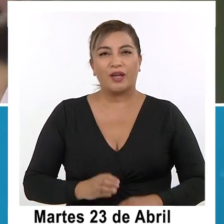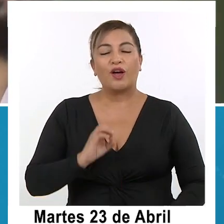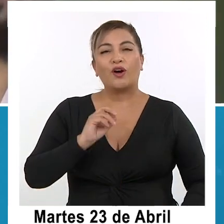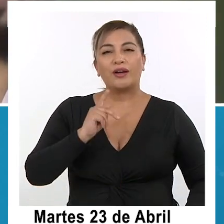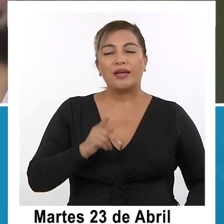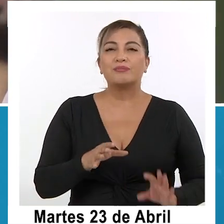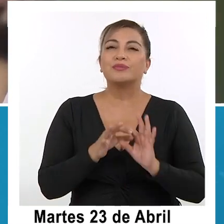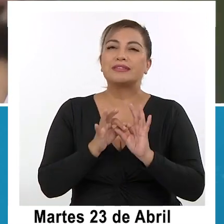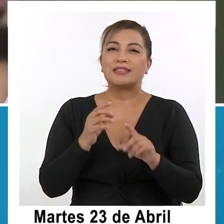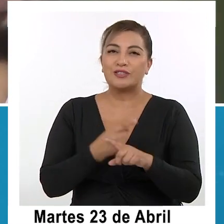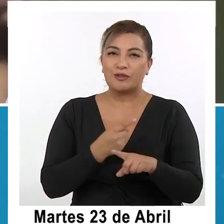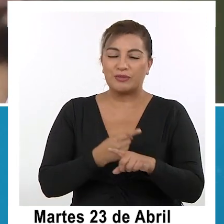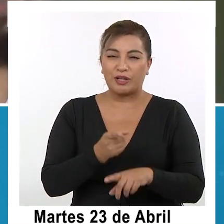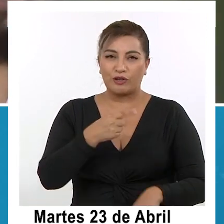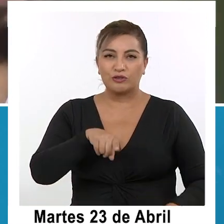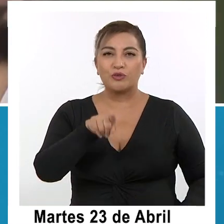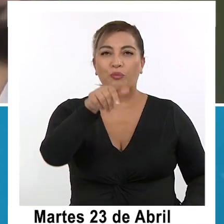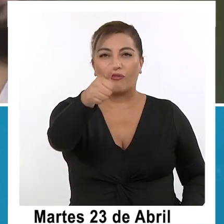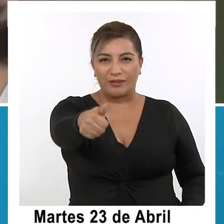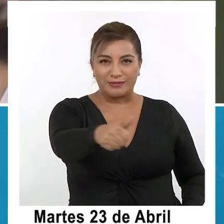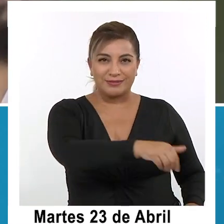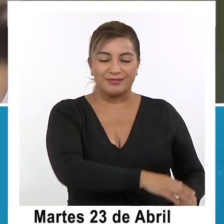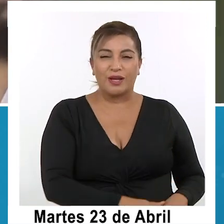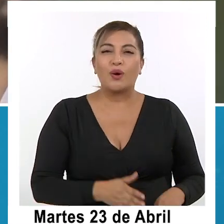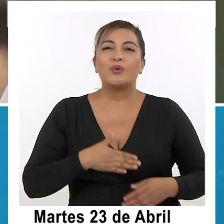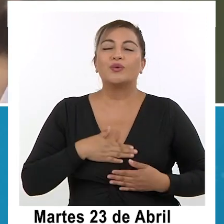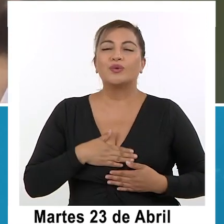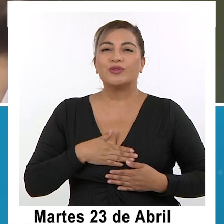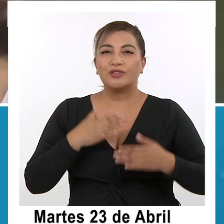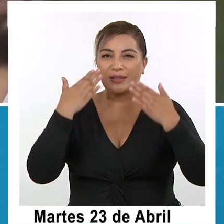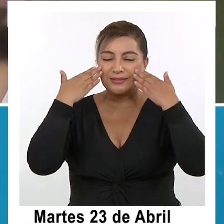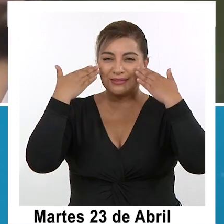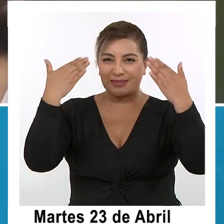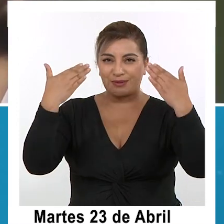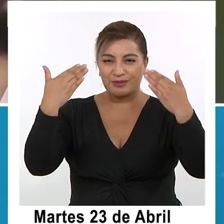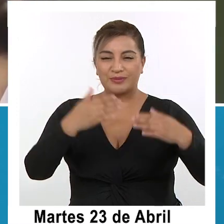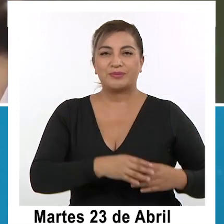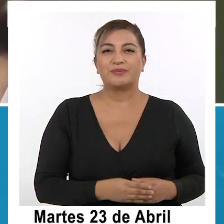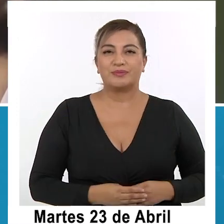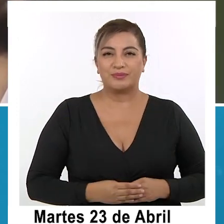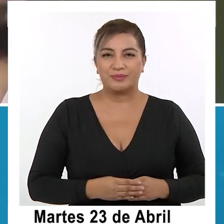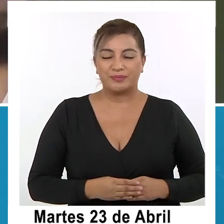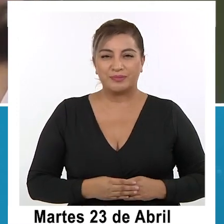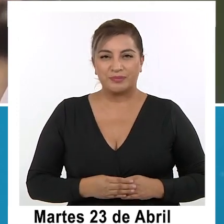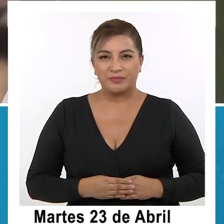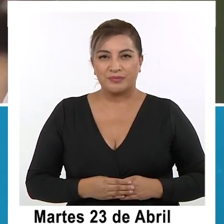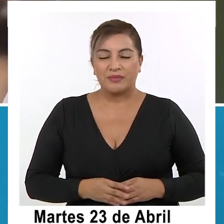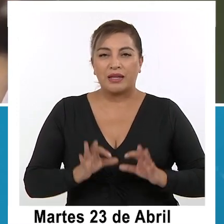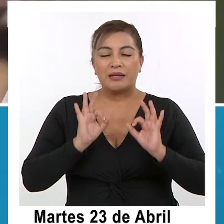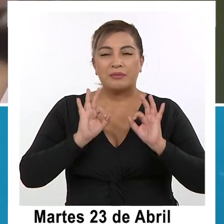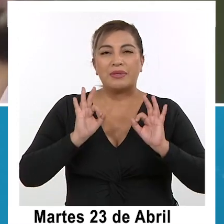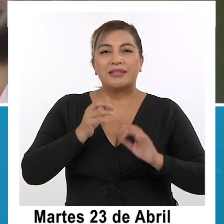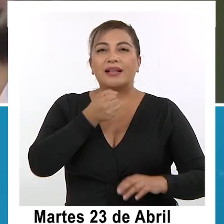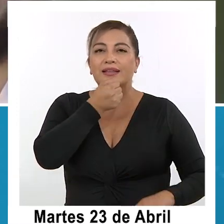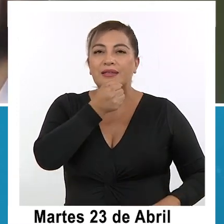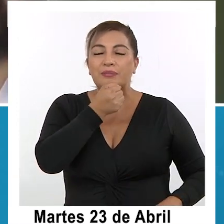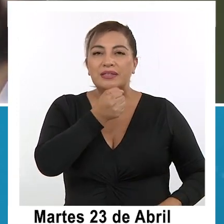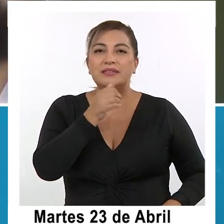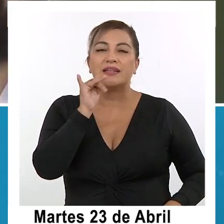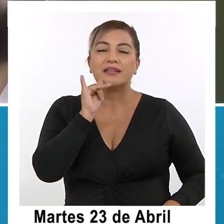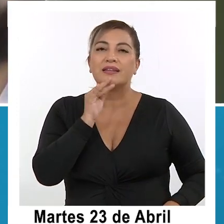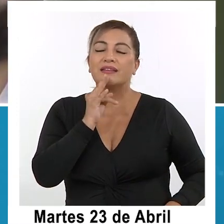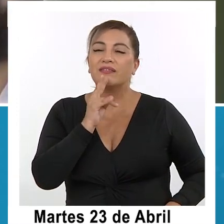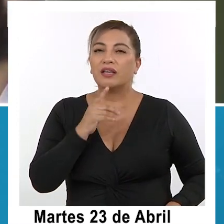Gracias Lucas por haber estado con nosotros que estés muy bien Un gusto Karim Saludos y igual la próxima especial de prensa enque